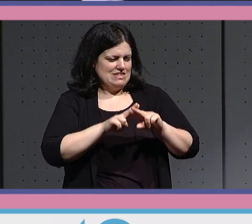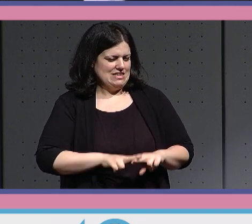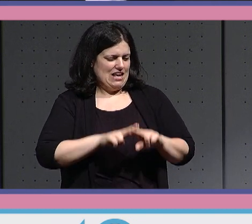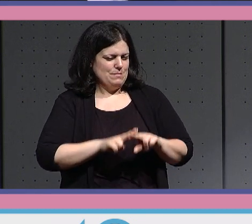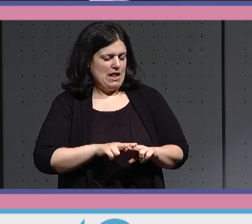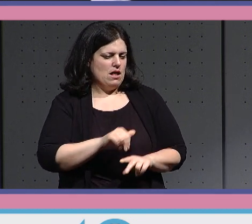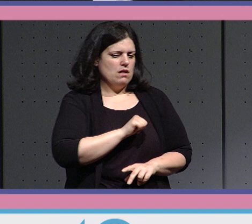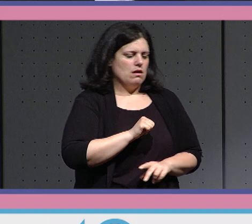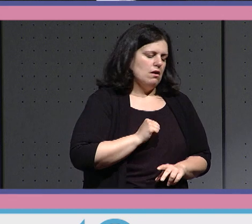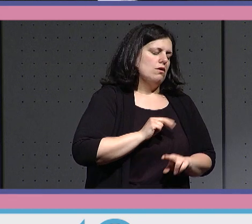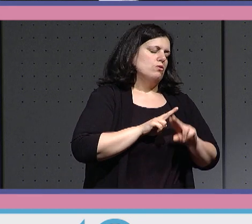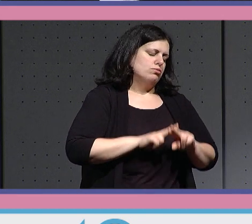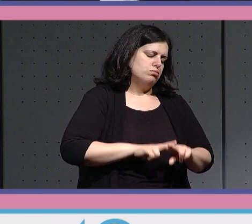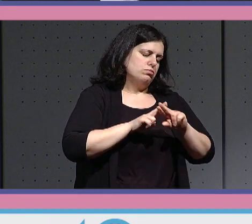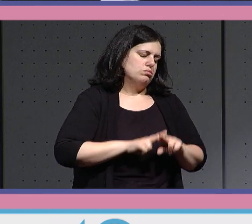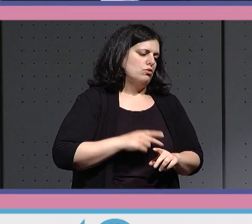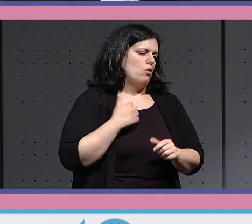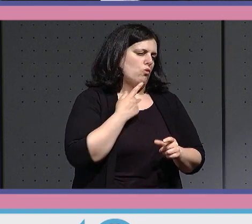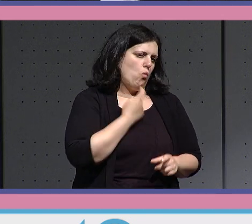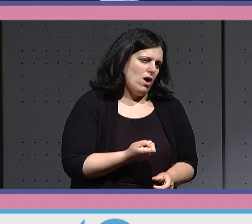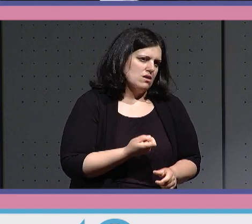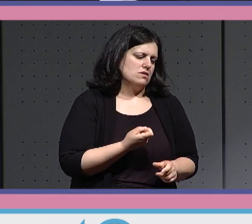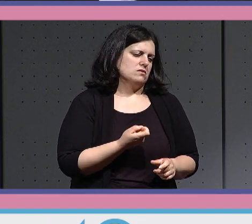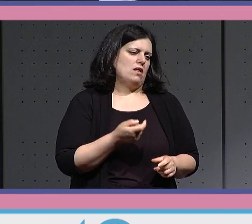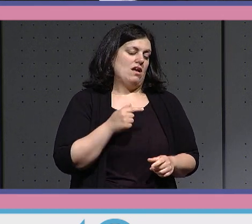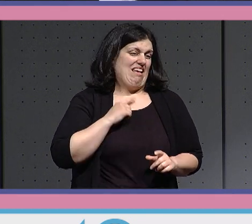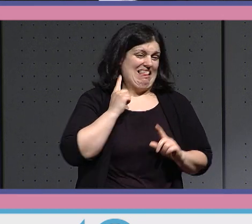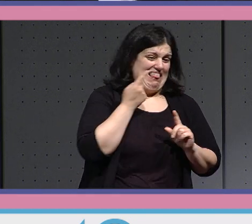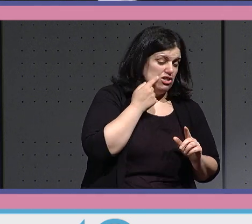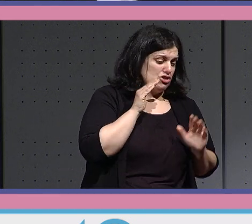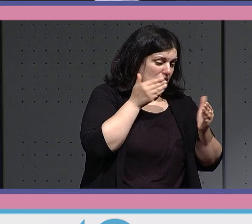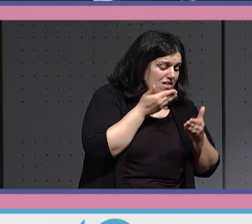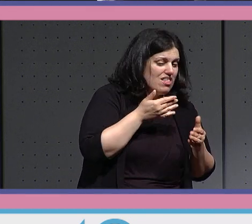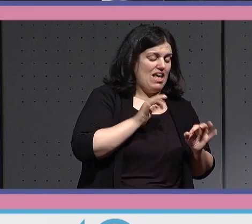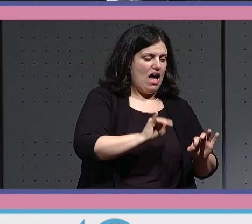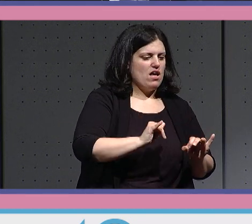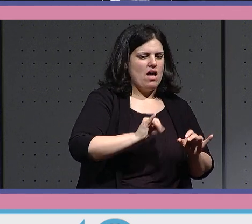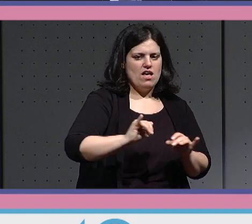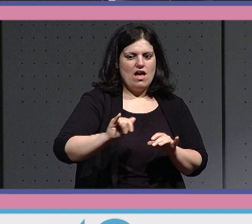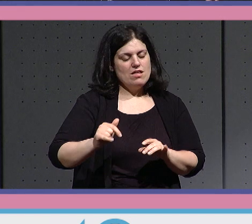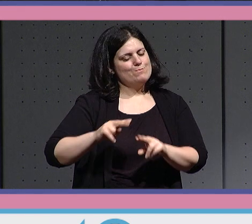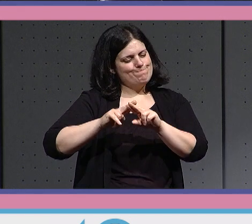necesitamos mucho tiempo para entenderlo porque solo las está diagnosticando y necesitamos cerebros para poder entenderlo bien.